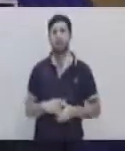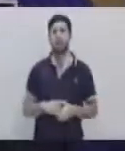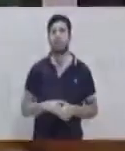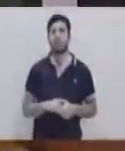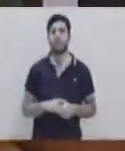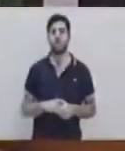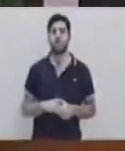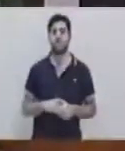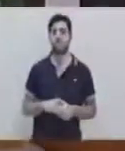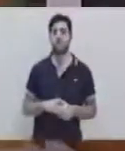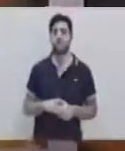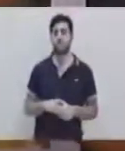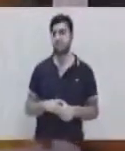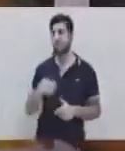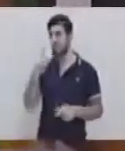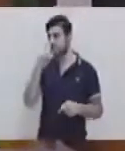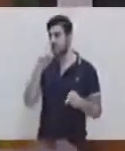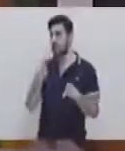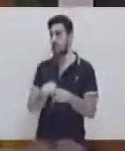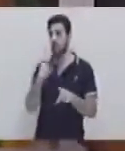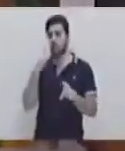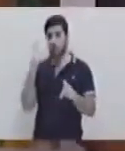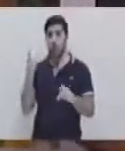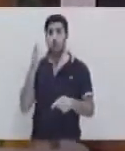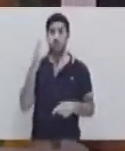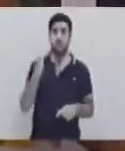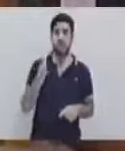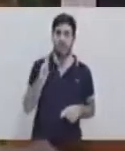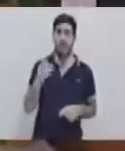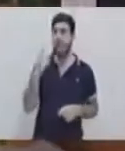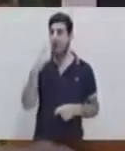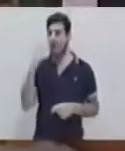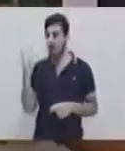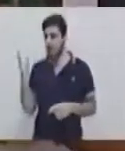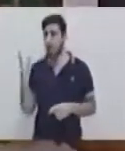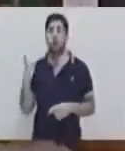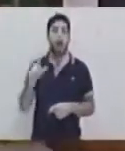otros animales como las vacas, también un perro,